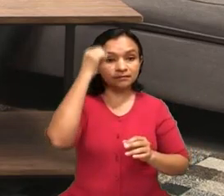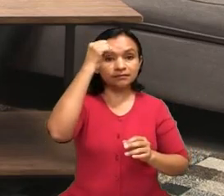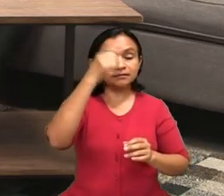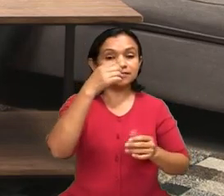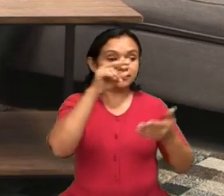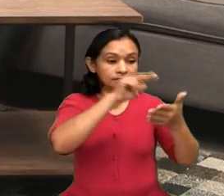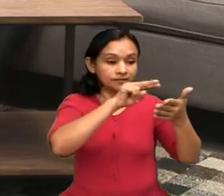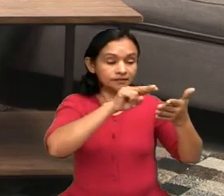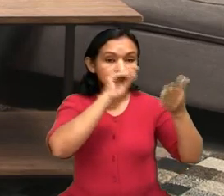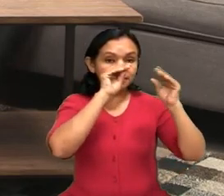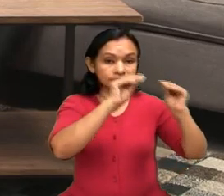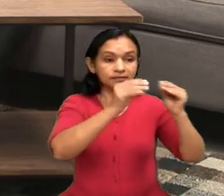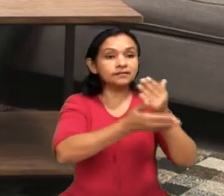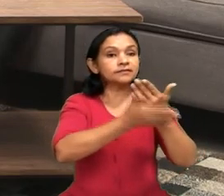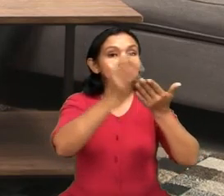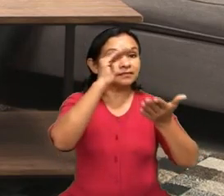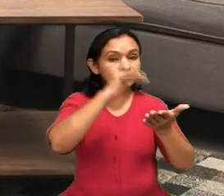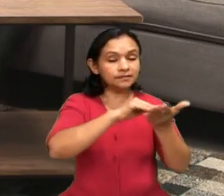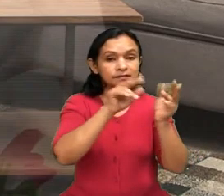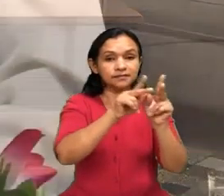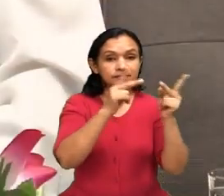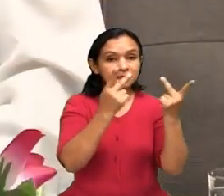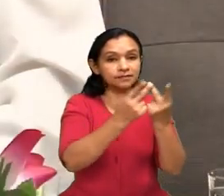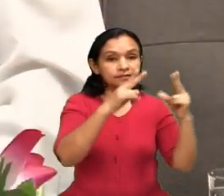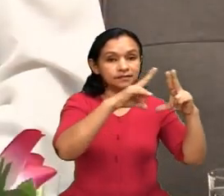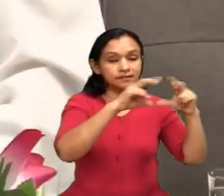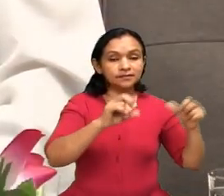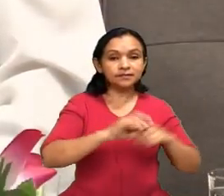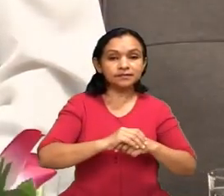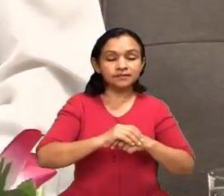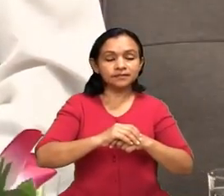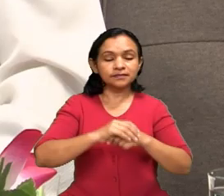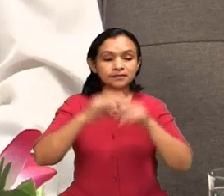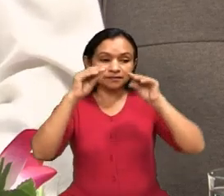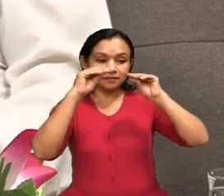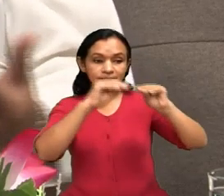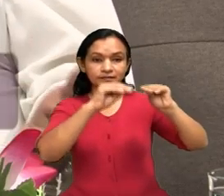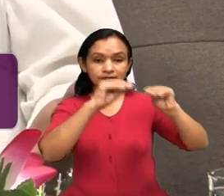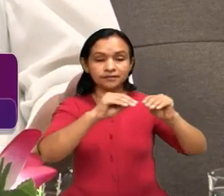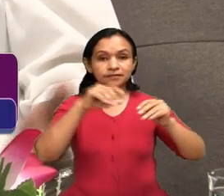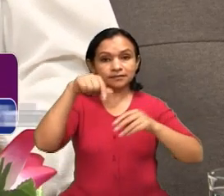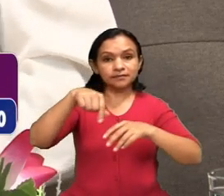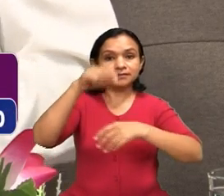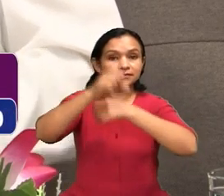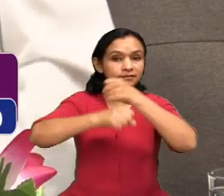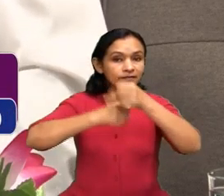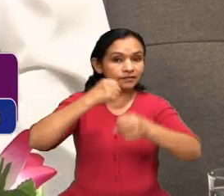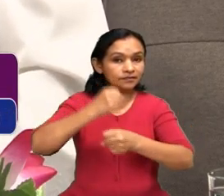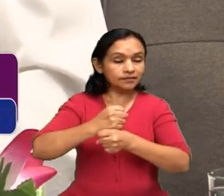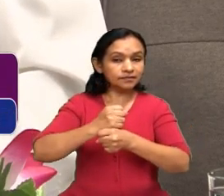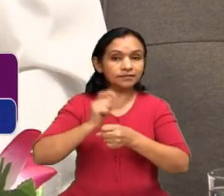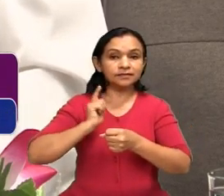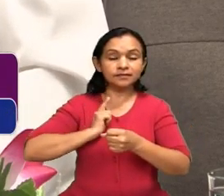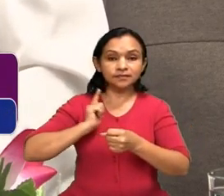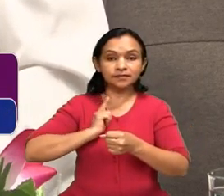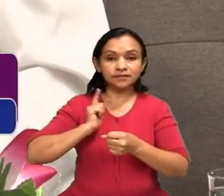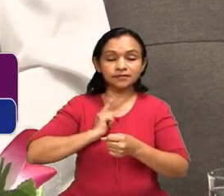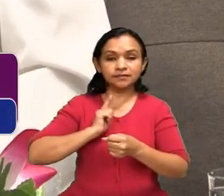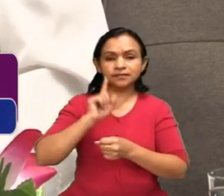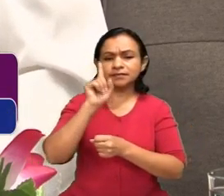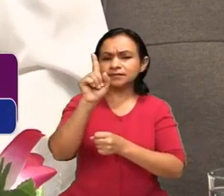por ese nuevo éxito del pueblo de Nicaragua, dar la luz del saber. Hoy, este año, llegamos a